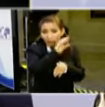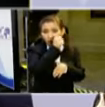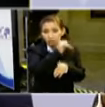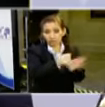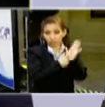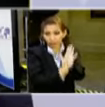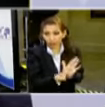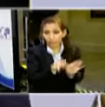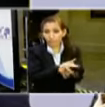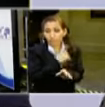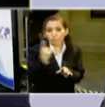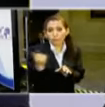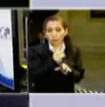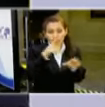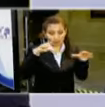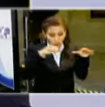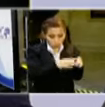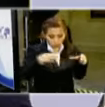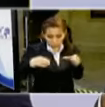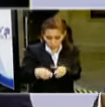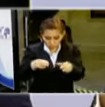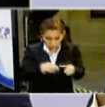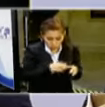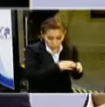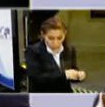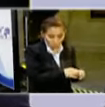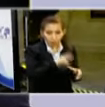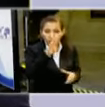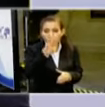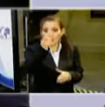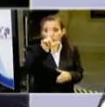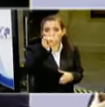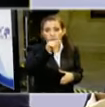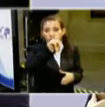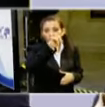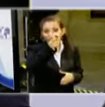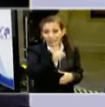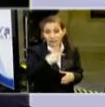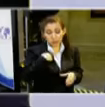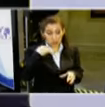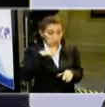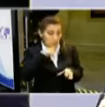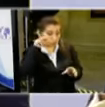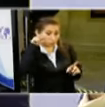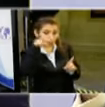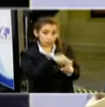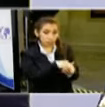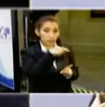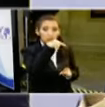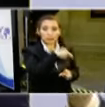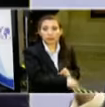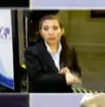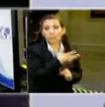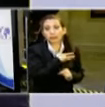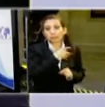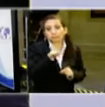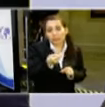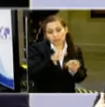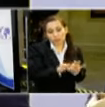¿Por qué? Porque los bloques es lo que están mandando en este momento y lo que en mi visión los bloques económicos será lo que